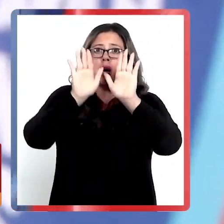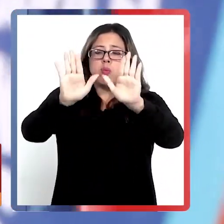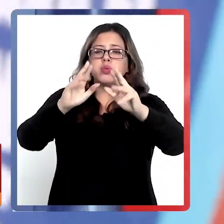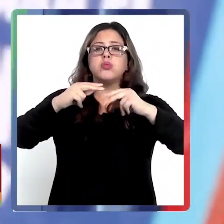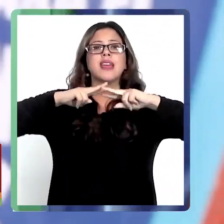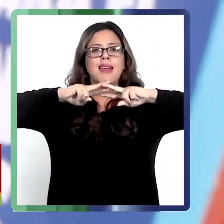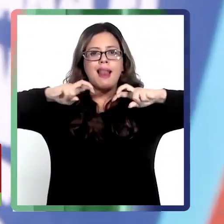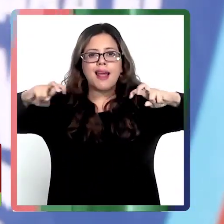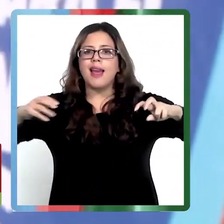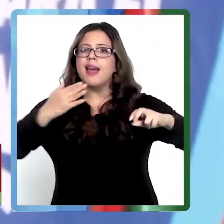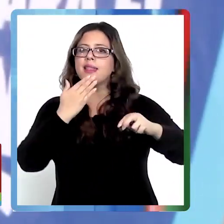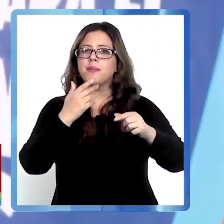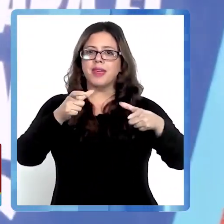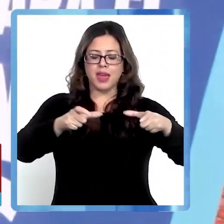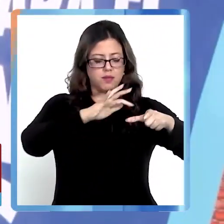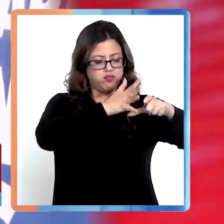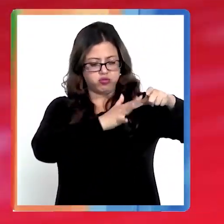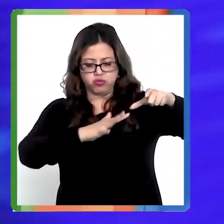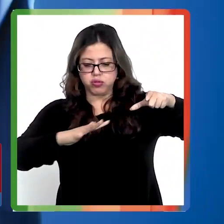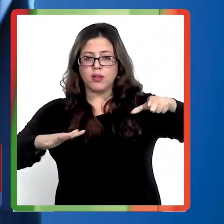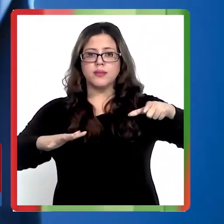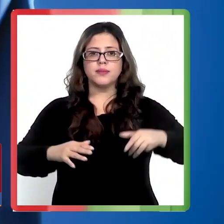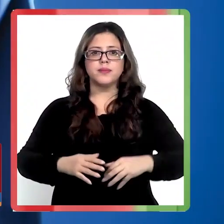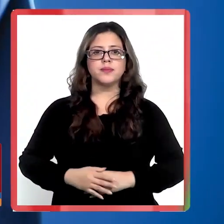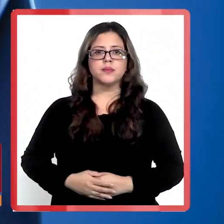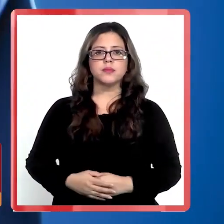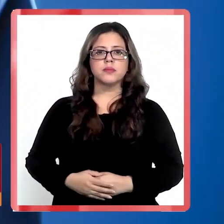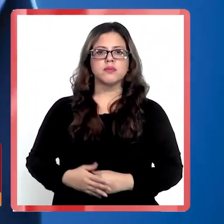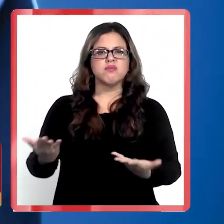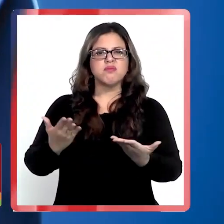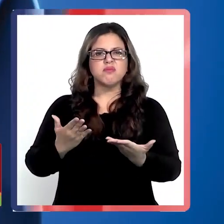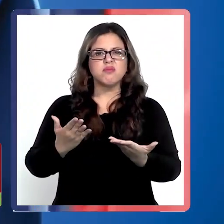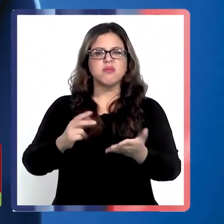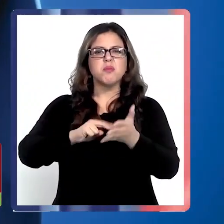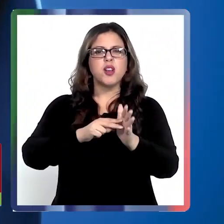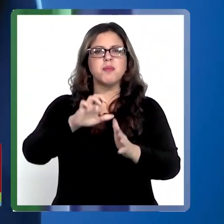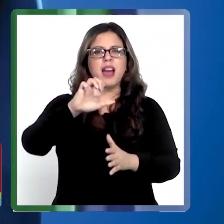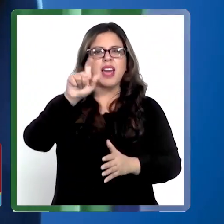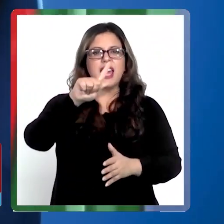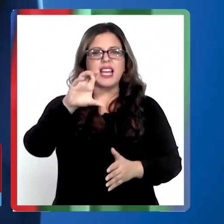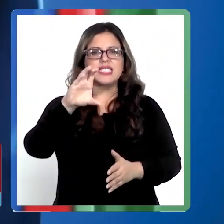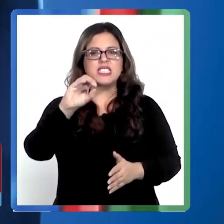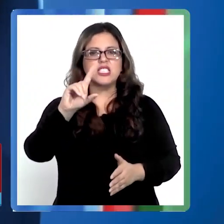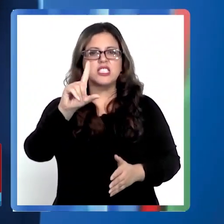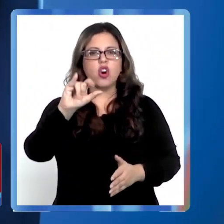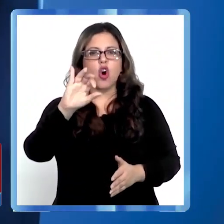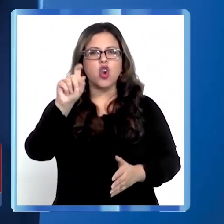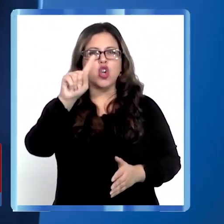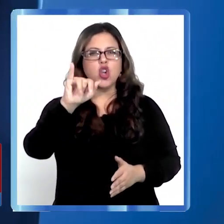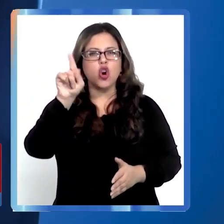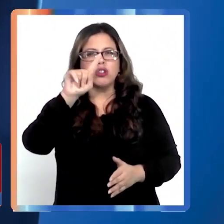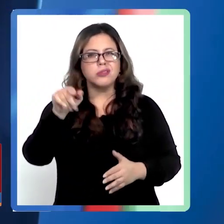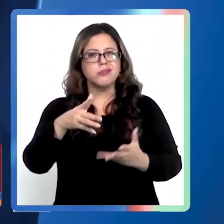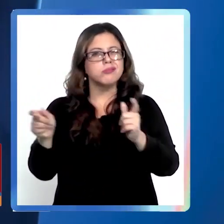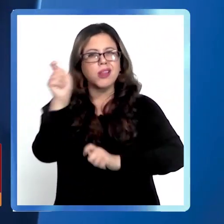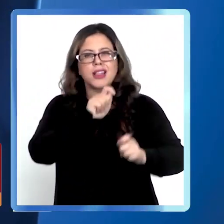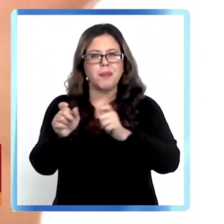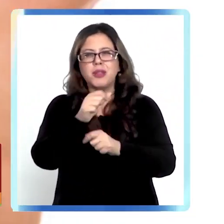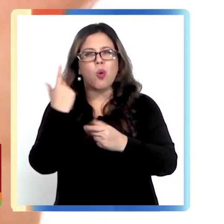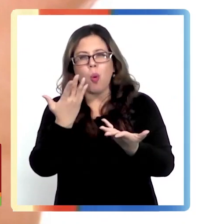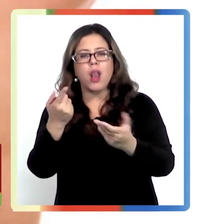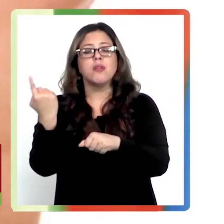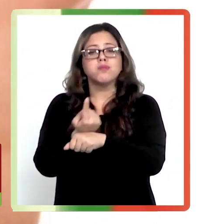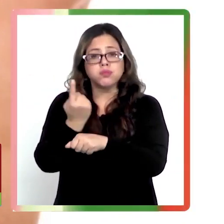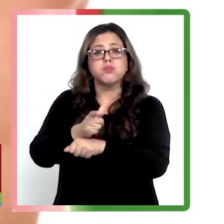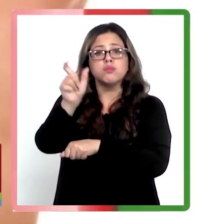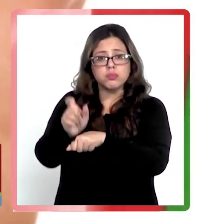calefacción, electricidad y alcantarillado. ¿Qué es la escoliosis? ¿Cuáles son sus síntomas y cómo tratarla? Conversamos con un